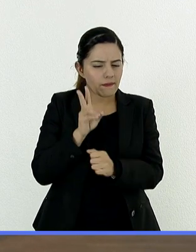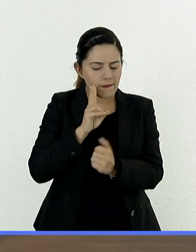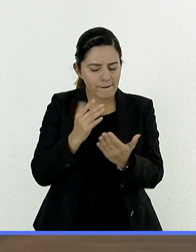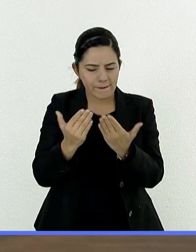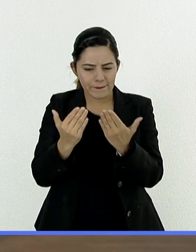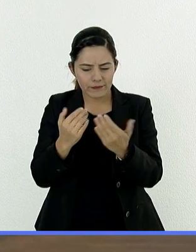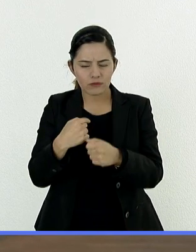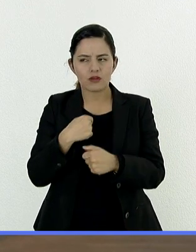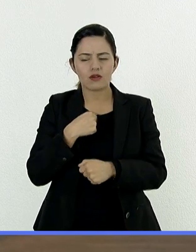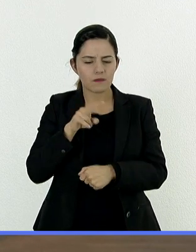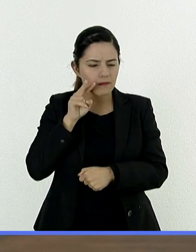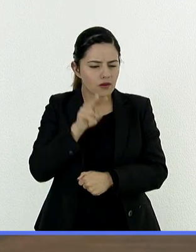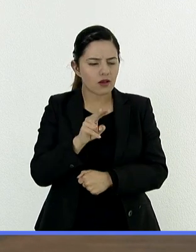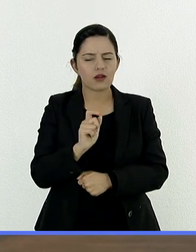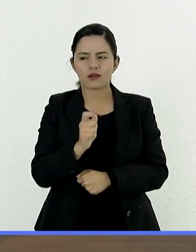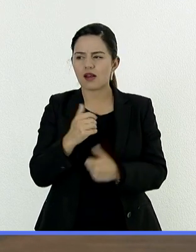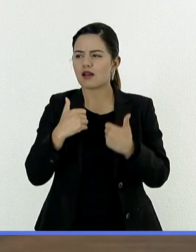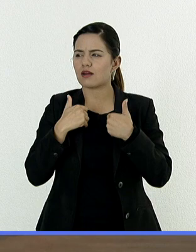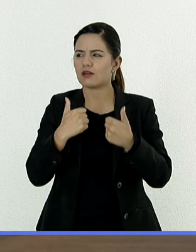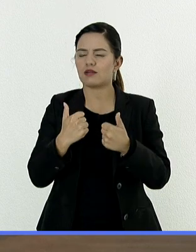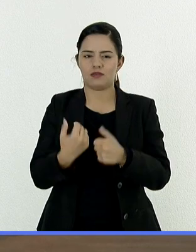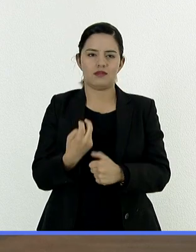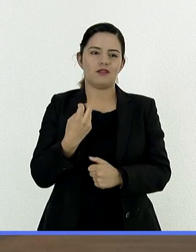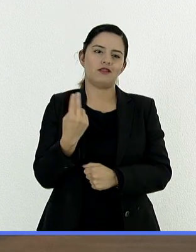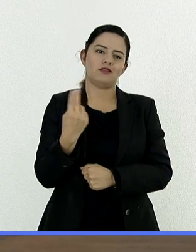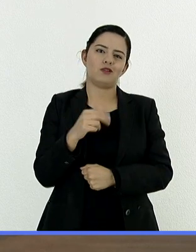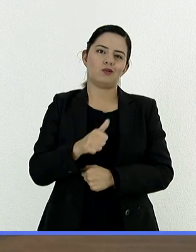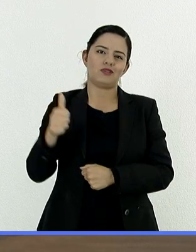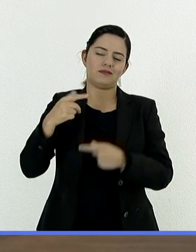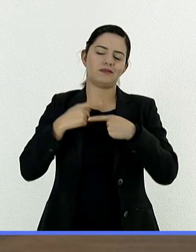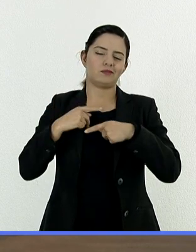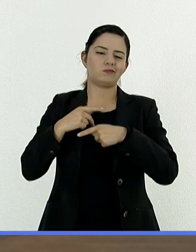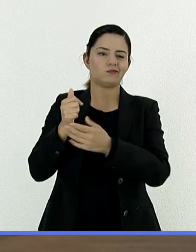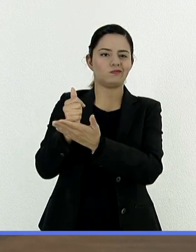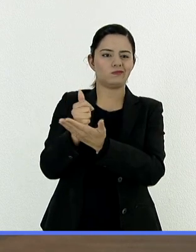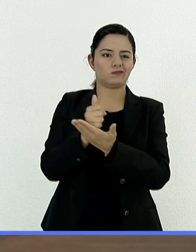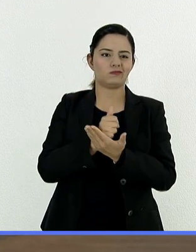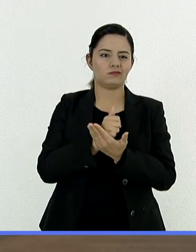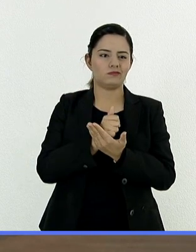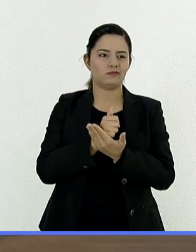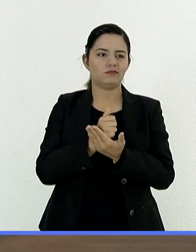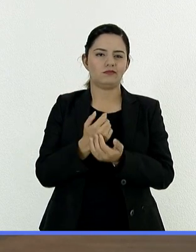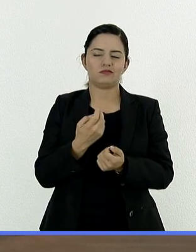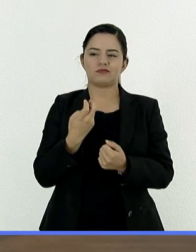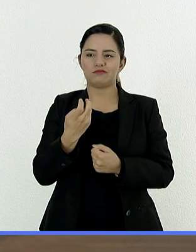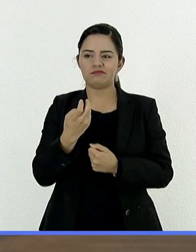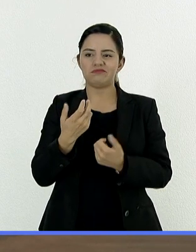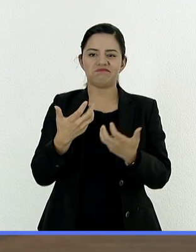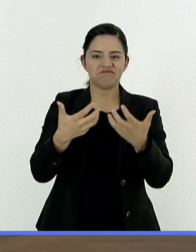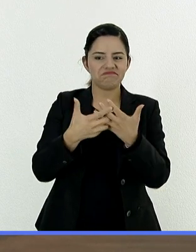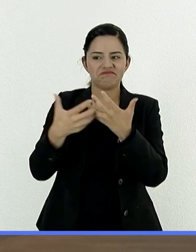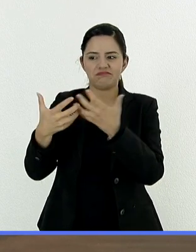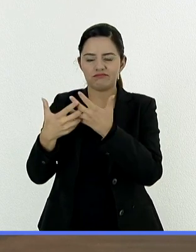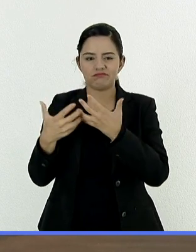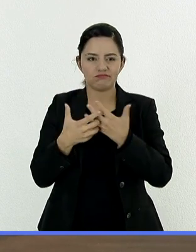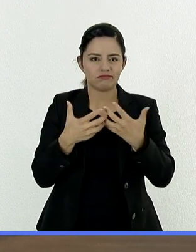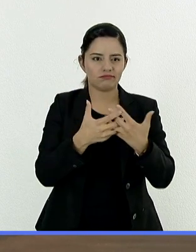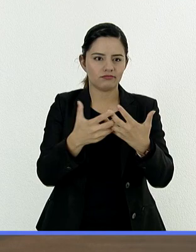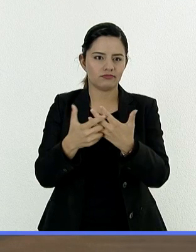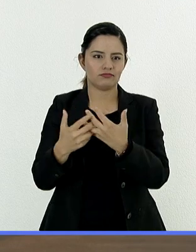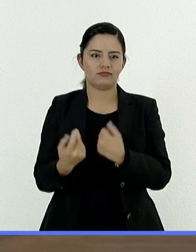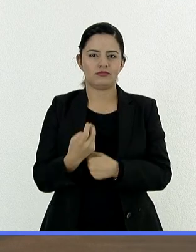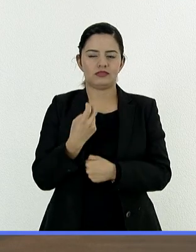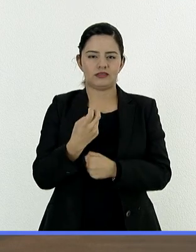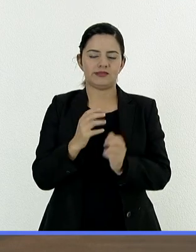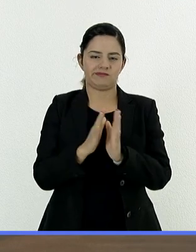lo que estás viendo y Para eso necesitas a todas las auxiliares que están alrededor y complementarnos unos con otros Esto es lo que